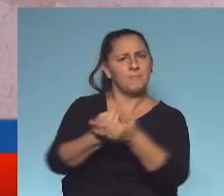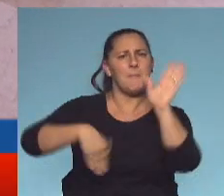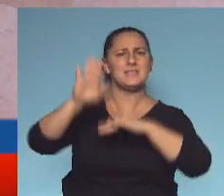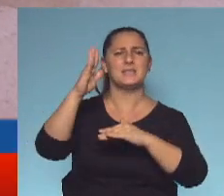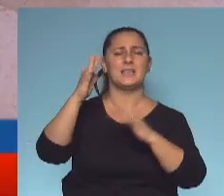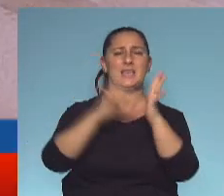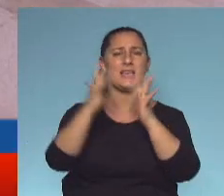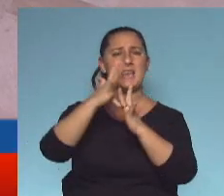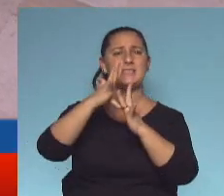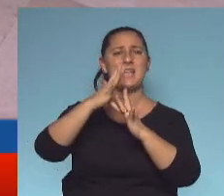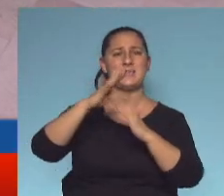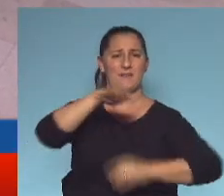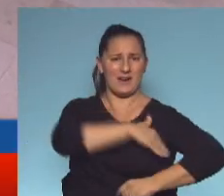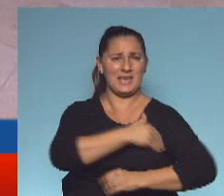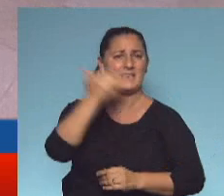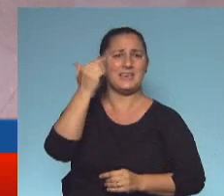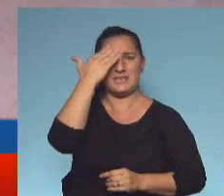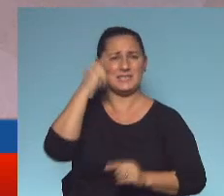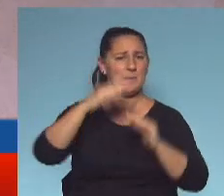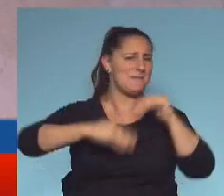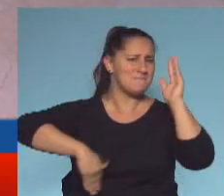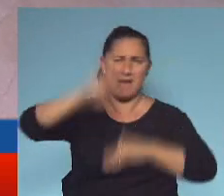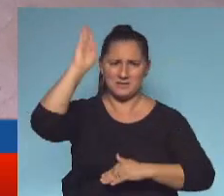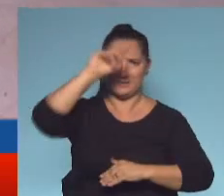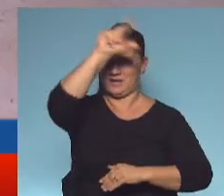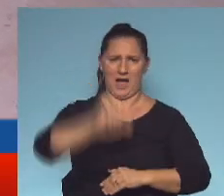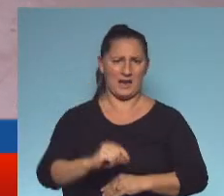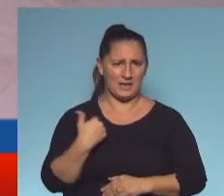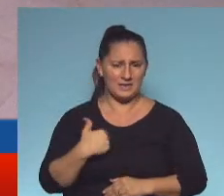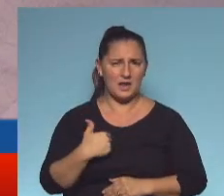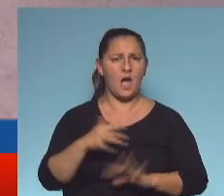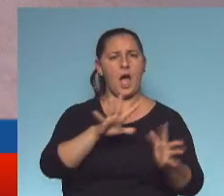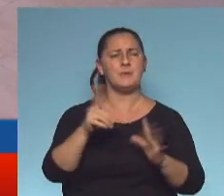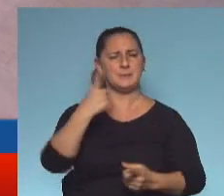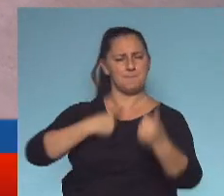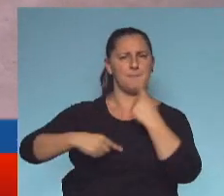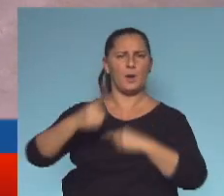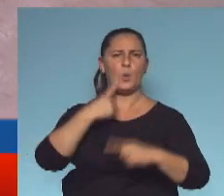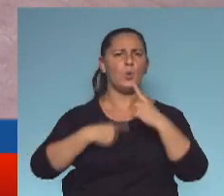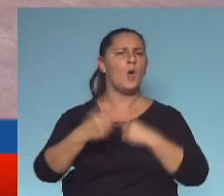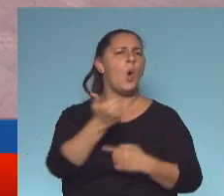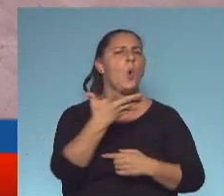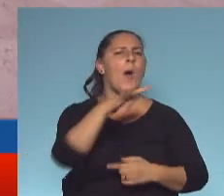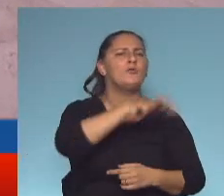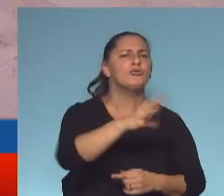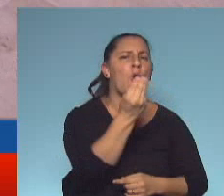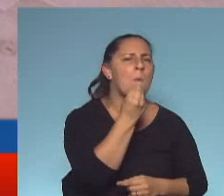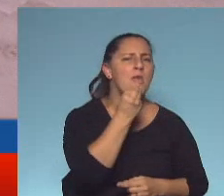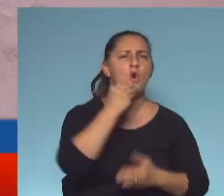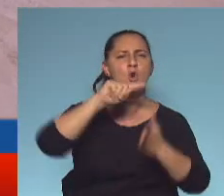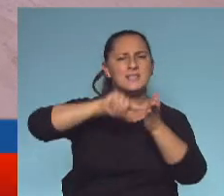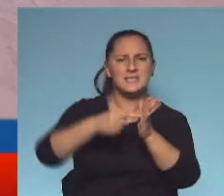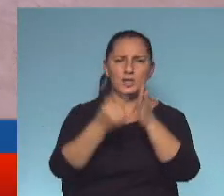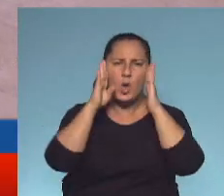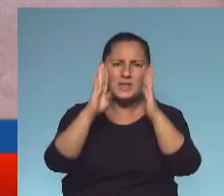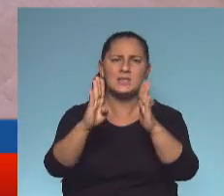iglesias evangélicas a lo largo de todo el país. A veces me preguntan cuántos comedores, centros de